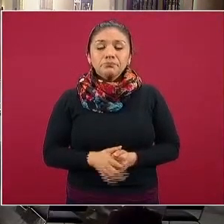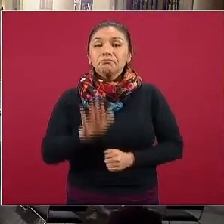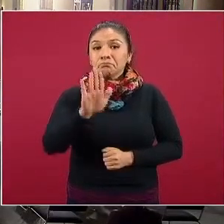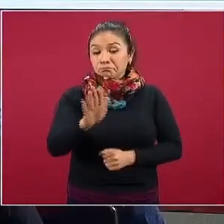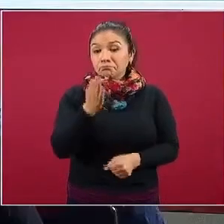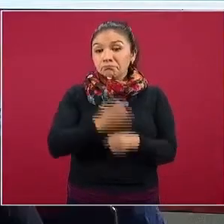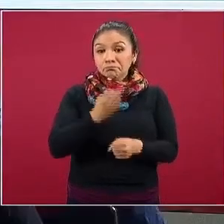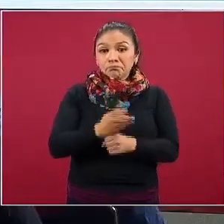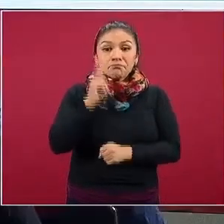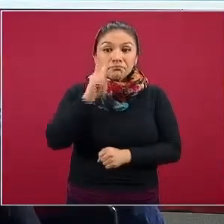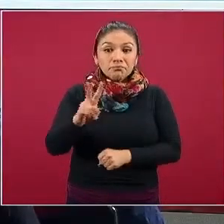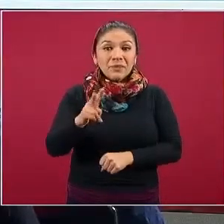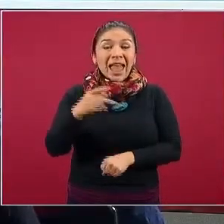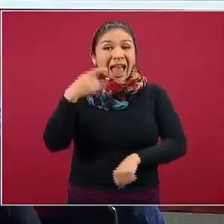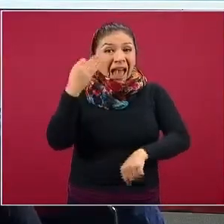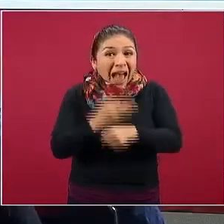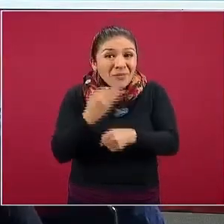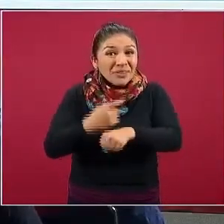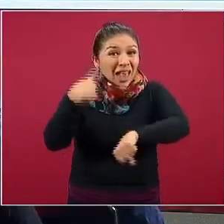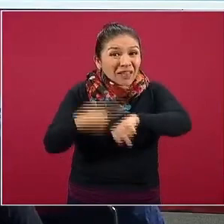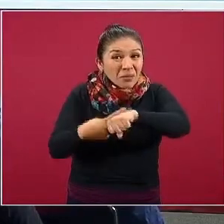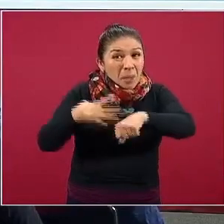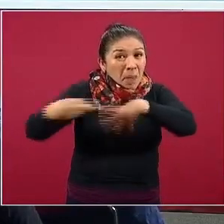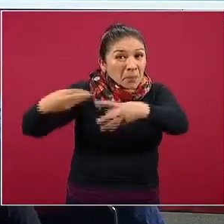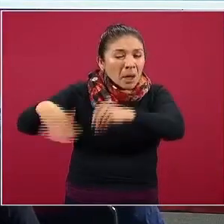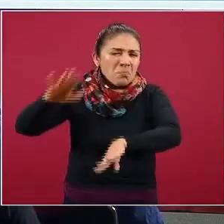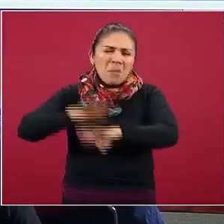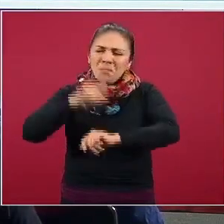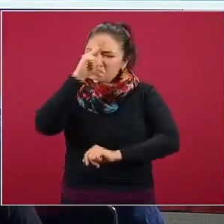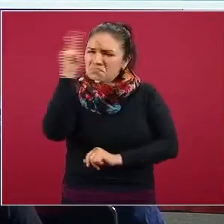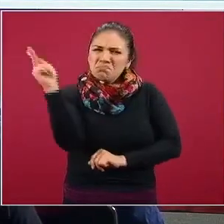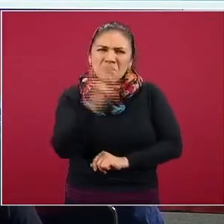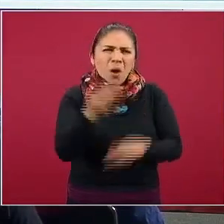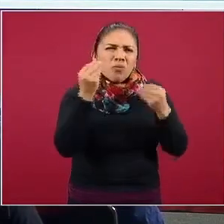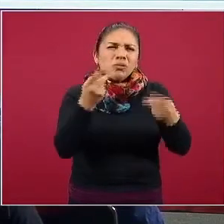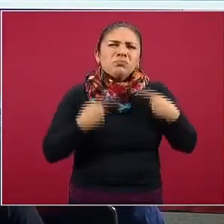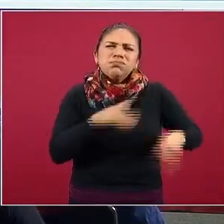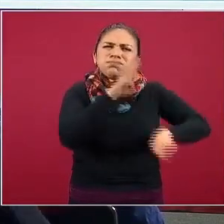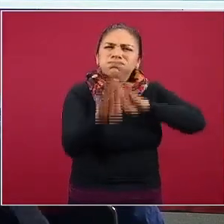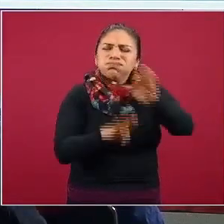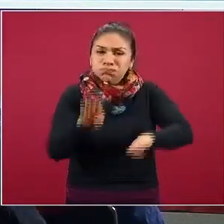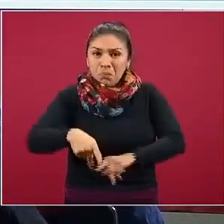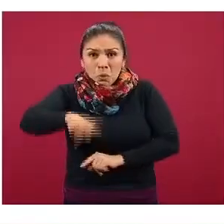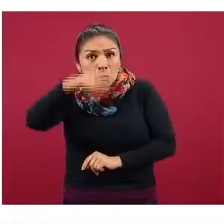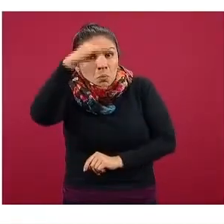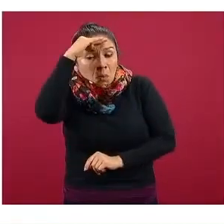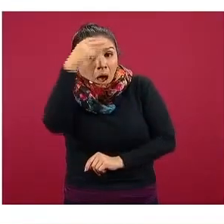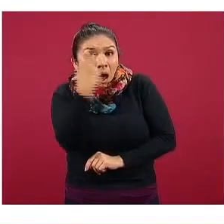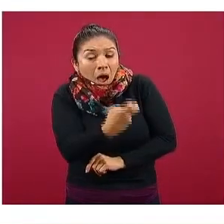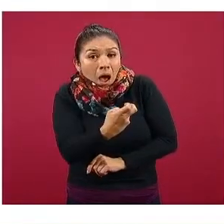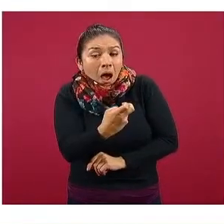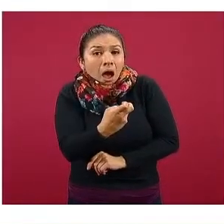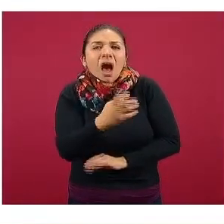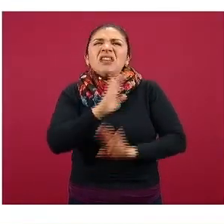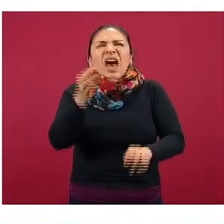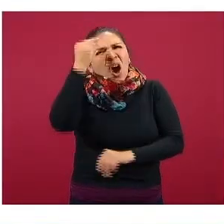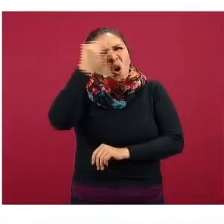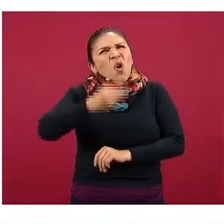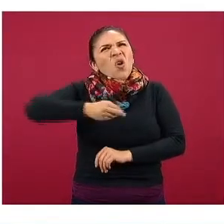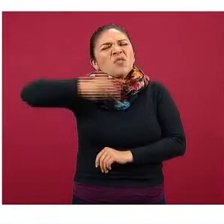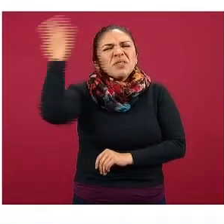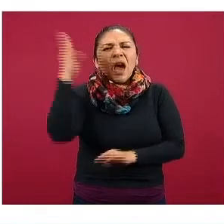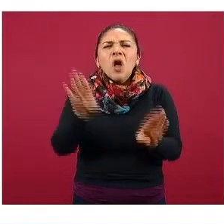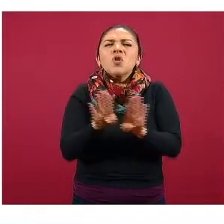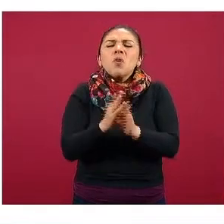Ahora, la epidemia que estamos viviendo es terrible, ha costado muchas vidas, pero no debemos dejar de tener presente cuando esto